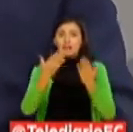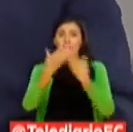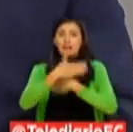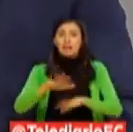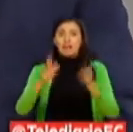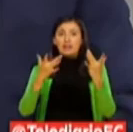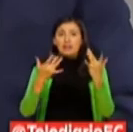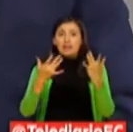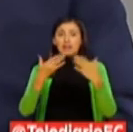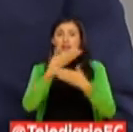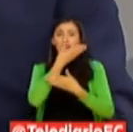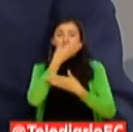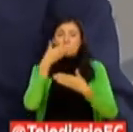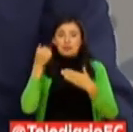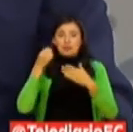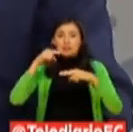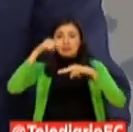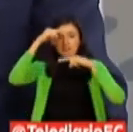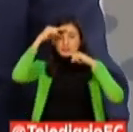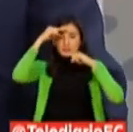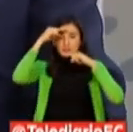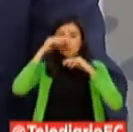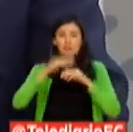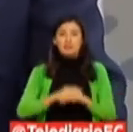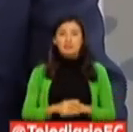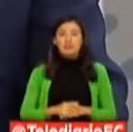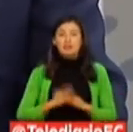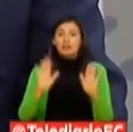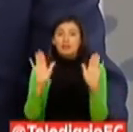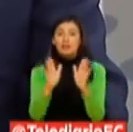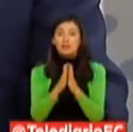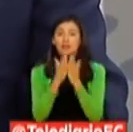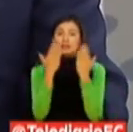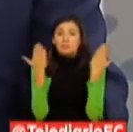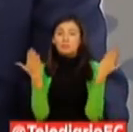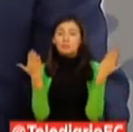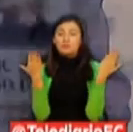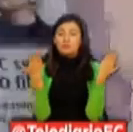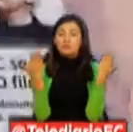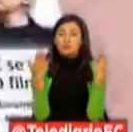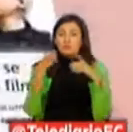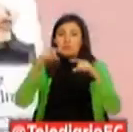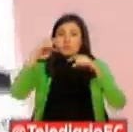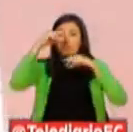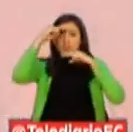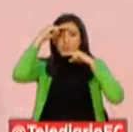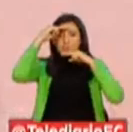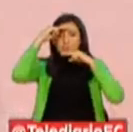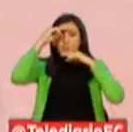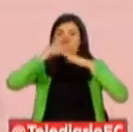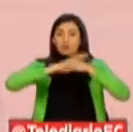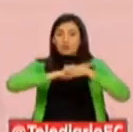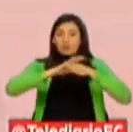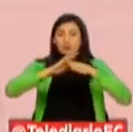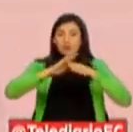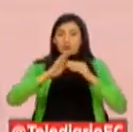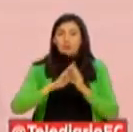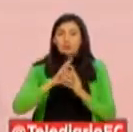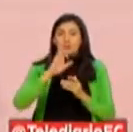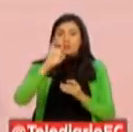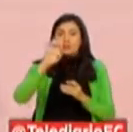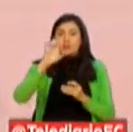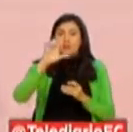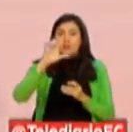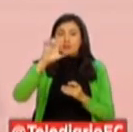esperamos tener mejores noticias que transmitir. Como siempre, al término de este programa, les invitamos a leer diario El Telégrafo. Hoy en